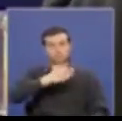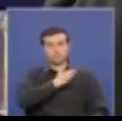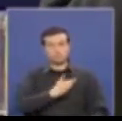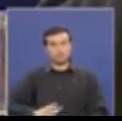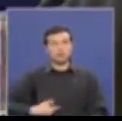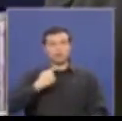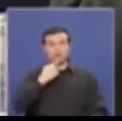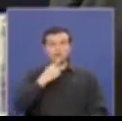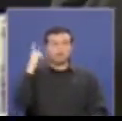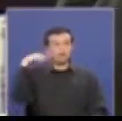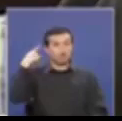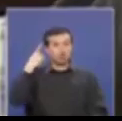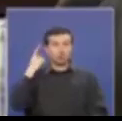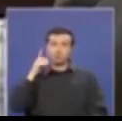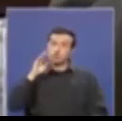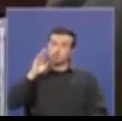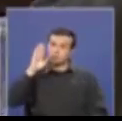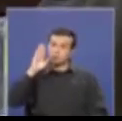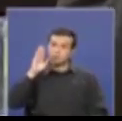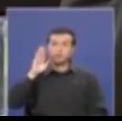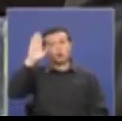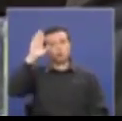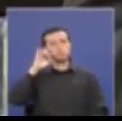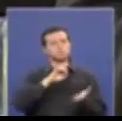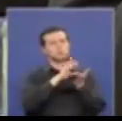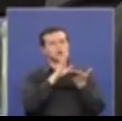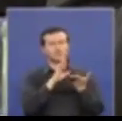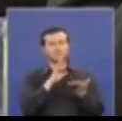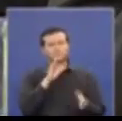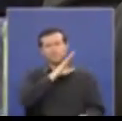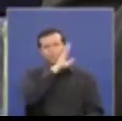presidente declarándolo loco, o sea, por ningún lado pues eso